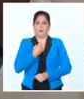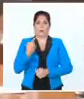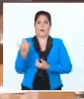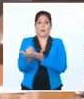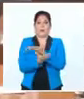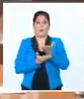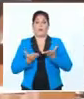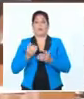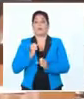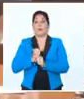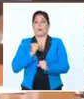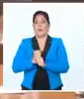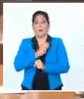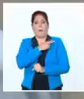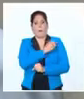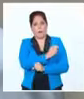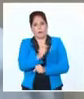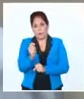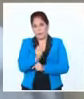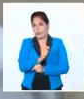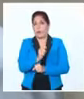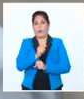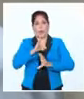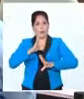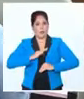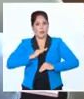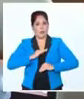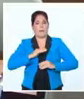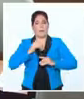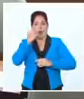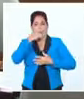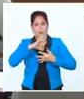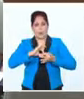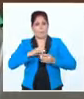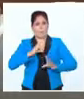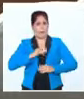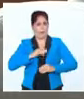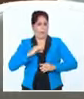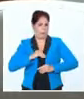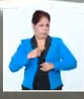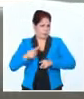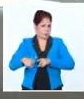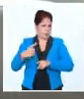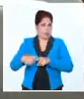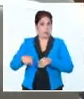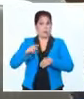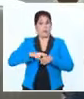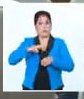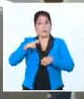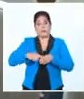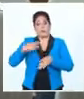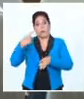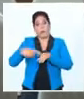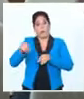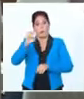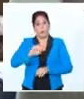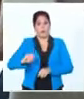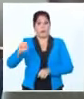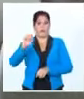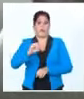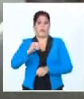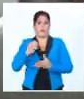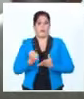con trabajadores docentes, no docentes y decisores de ese sector, así como con representantes de otros organismos con